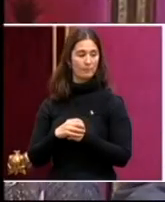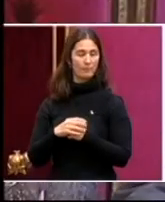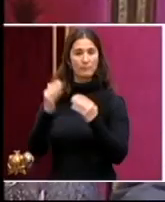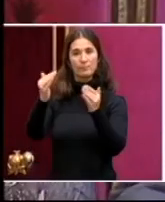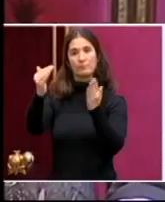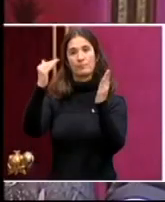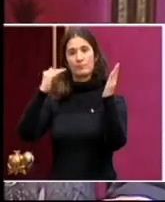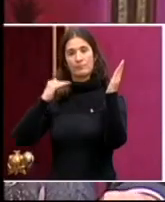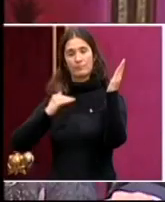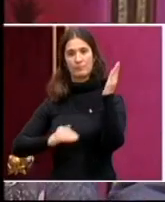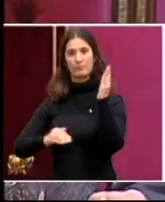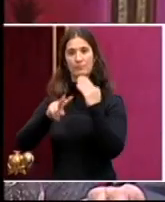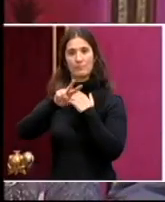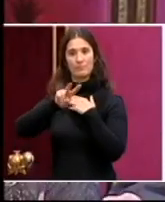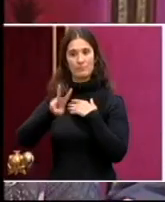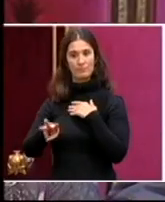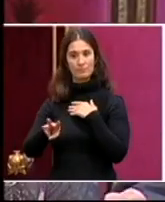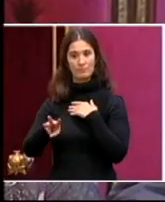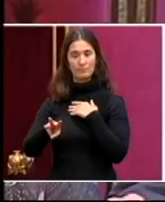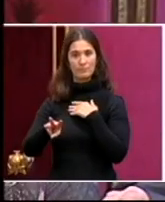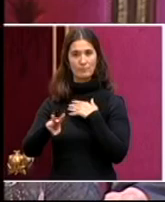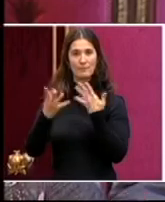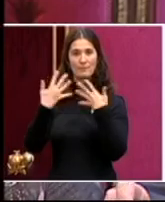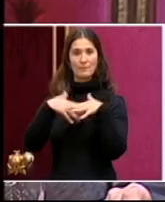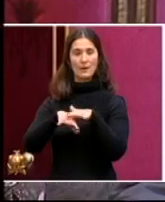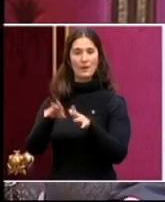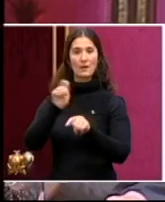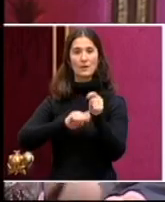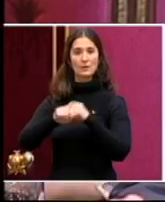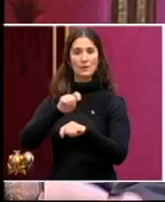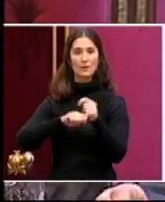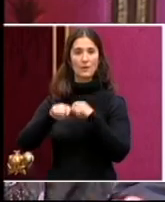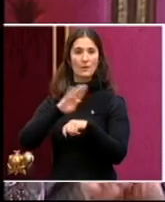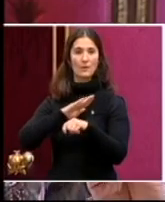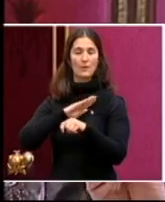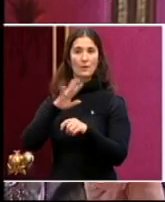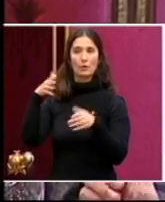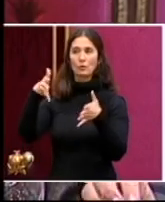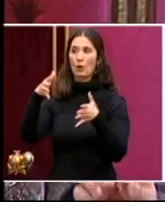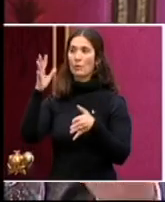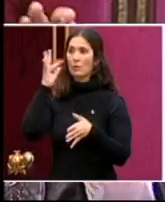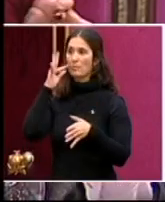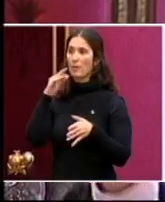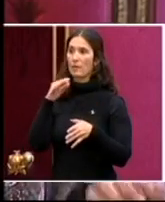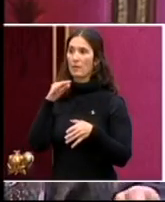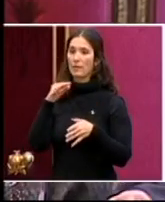Pasamos al punto 23, la integración de la Asociación La Bolaera en el Consejo Municipal de la Mujer. No sé si en eso